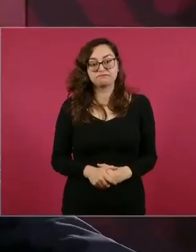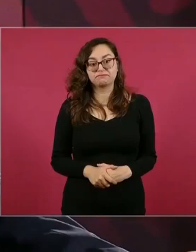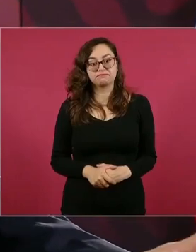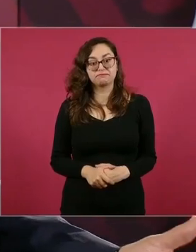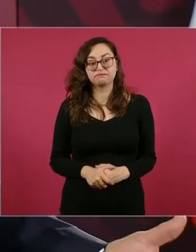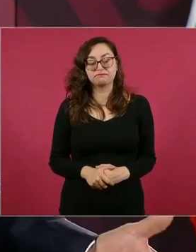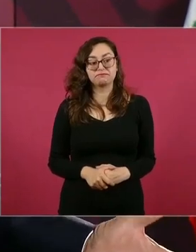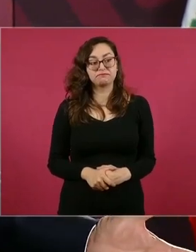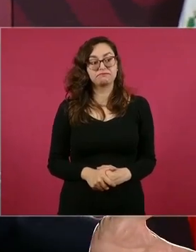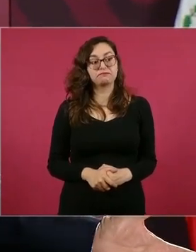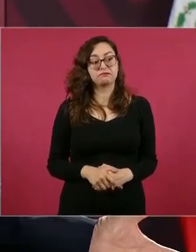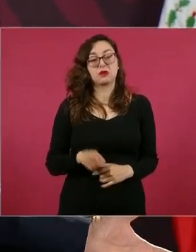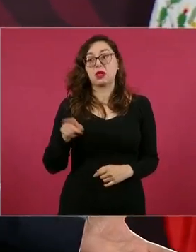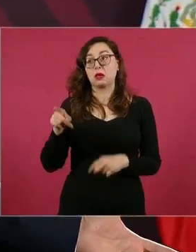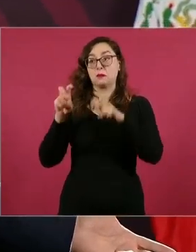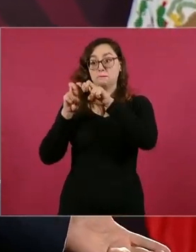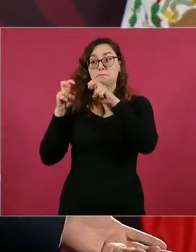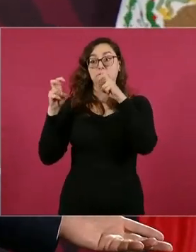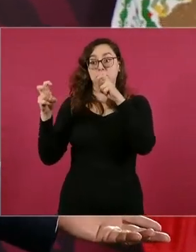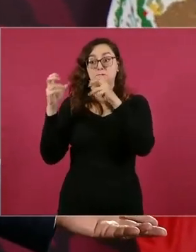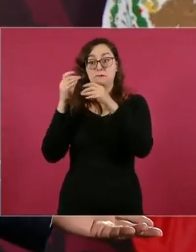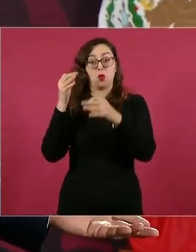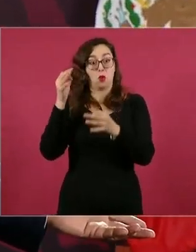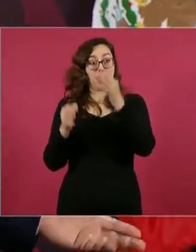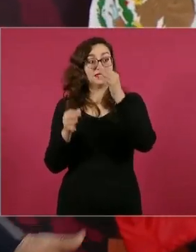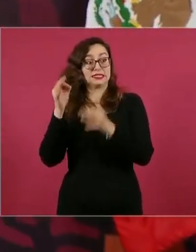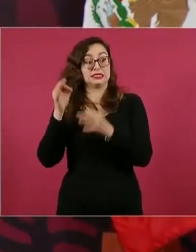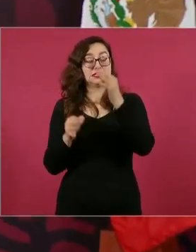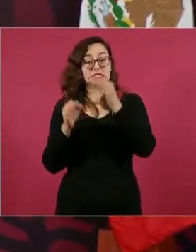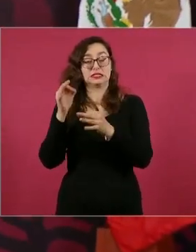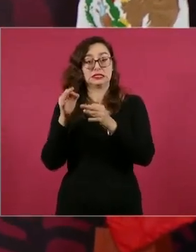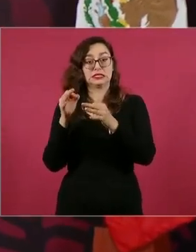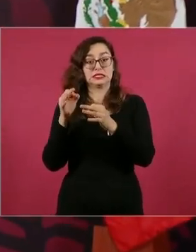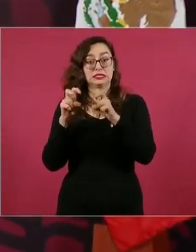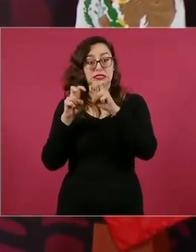10 veces menos que lo que gana un